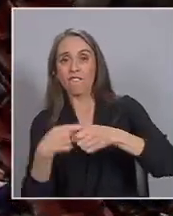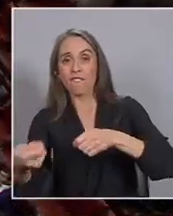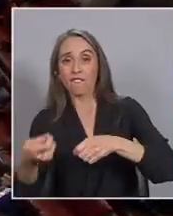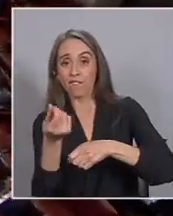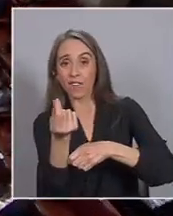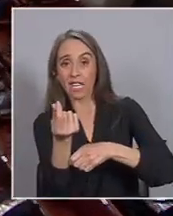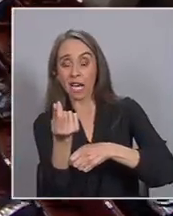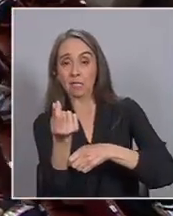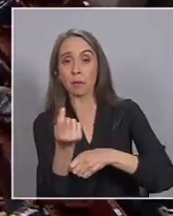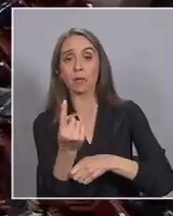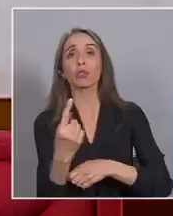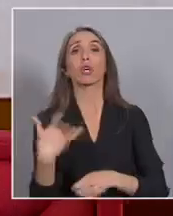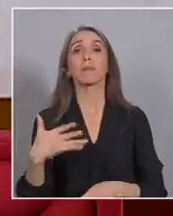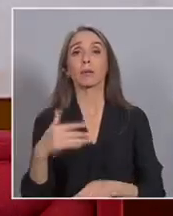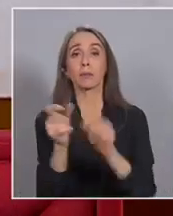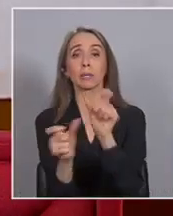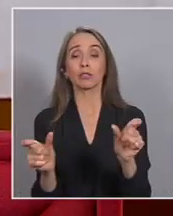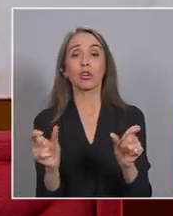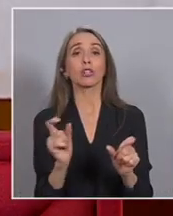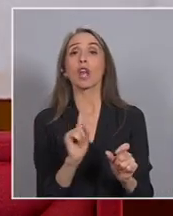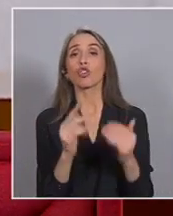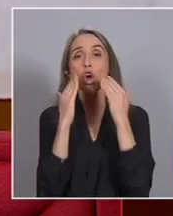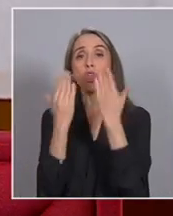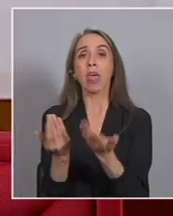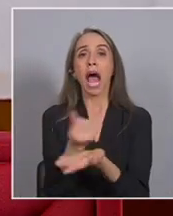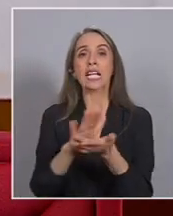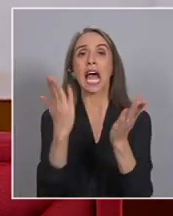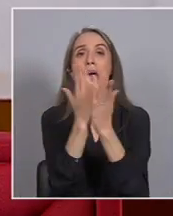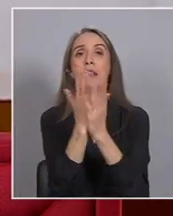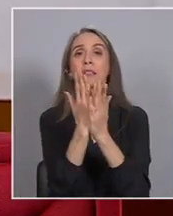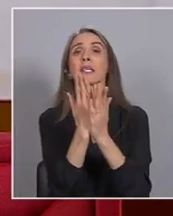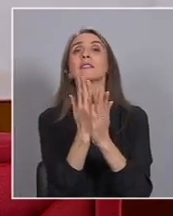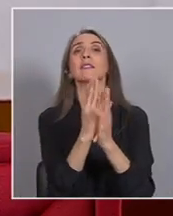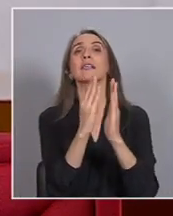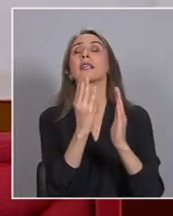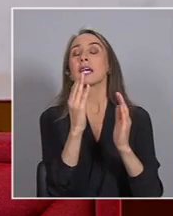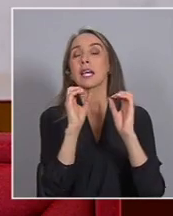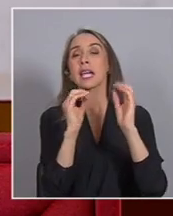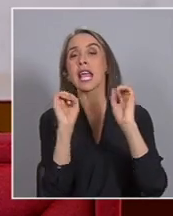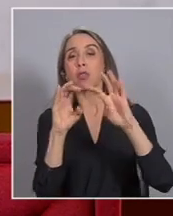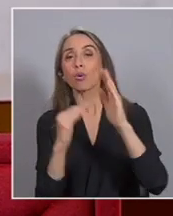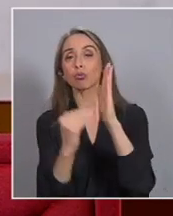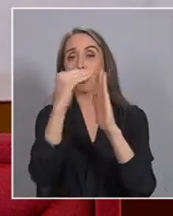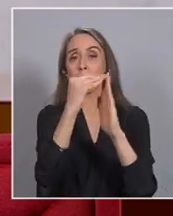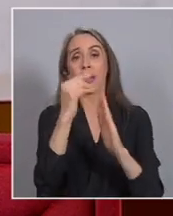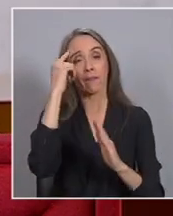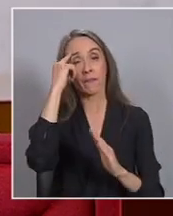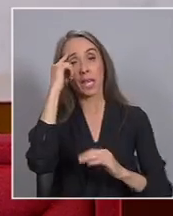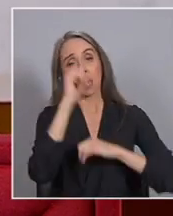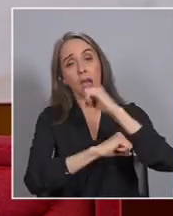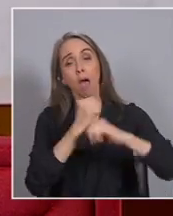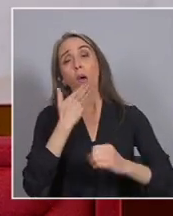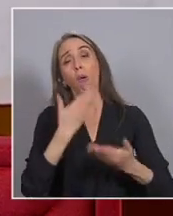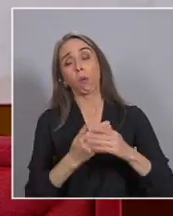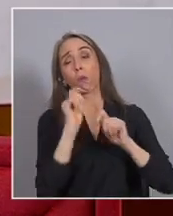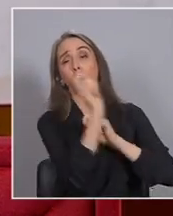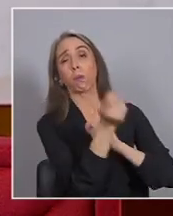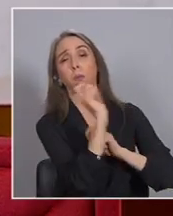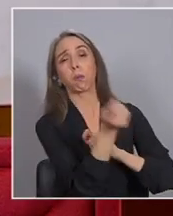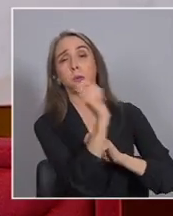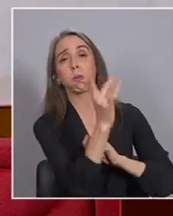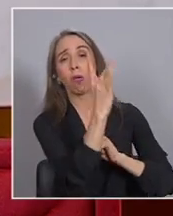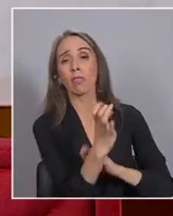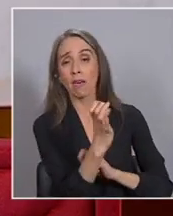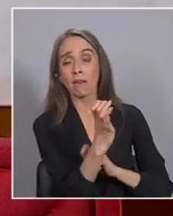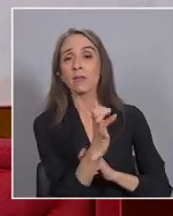es imperativo para quienes no tienen gratuidad y aliviar la carga de las deudas educativas que parecen eternas son compromisos que vamos a